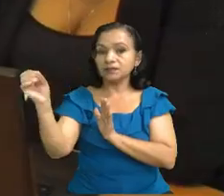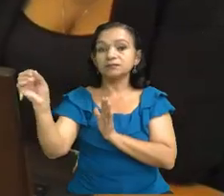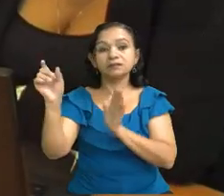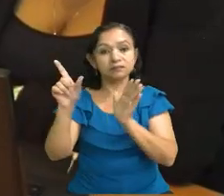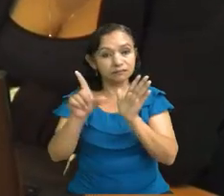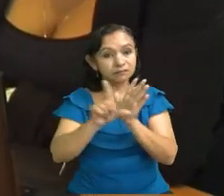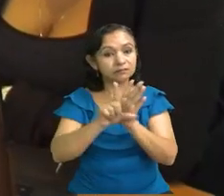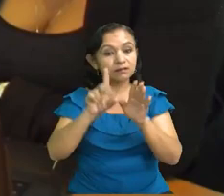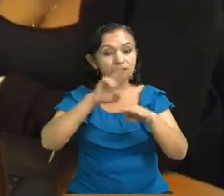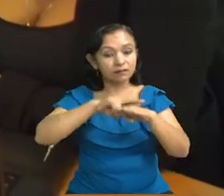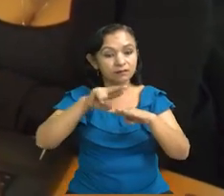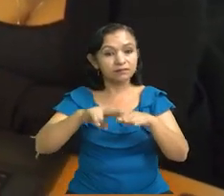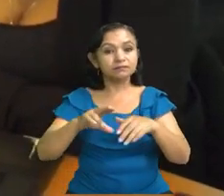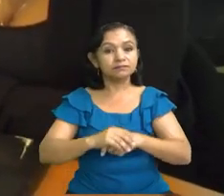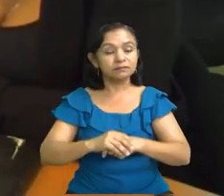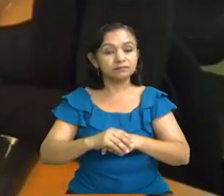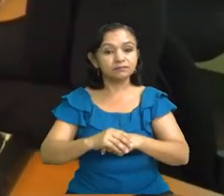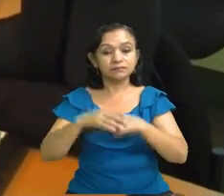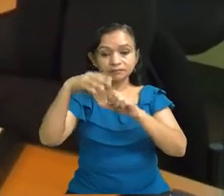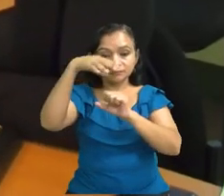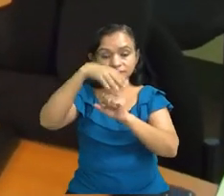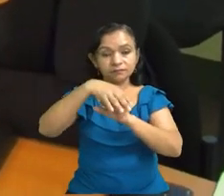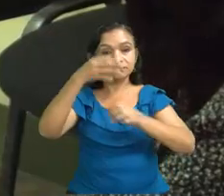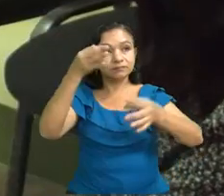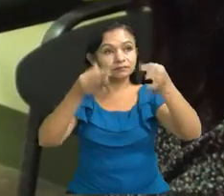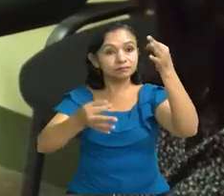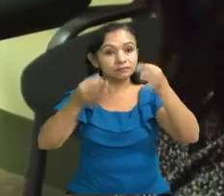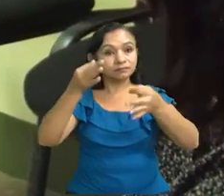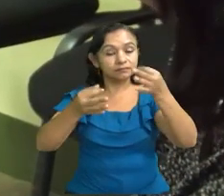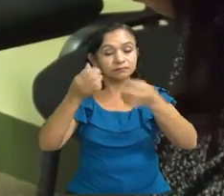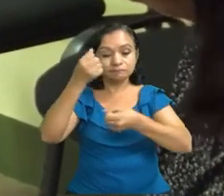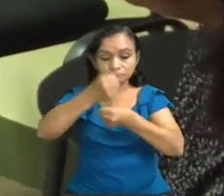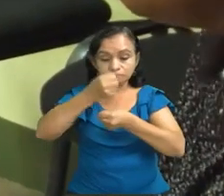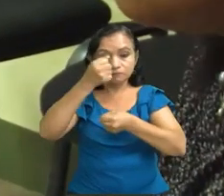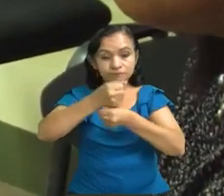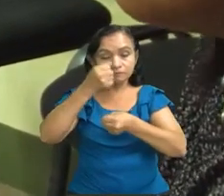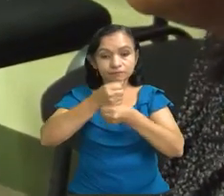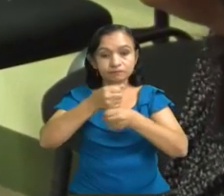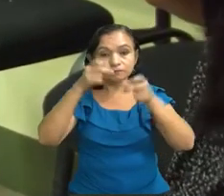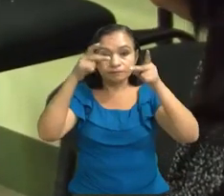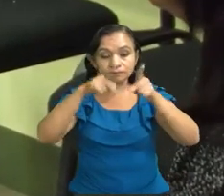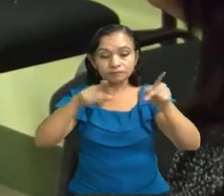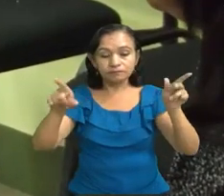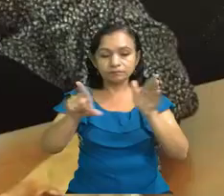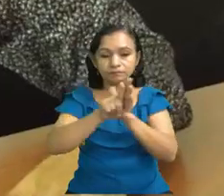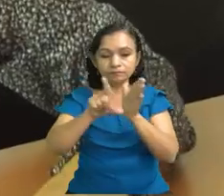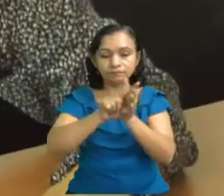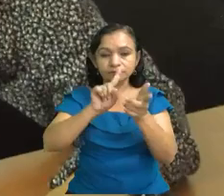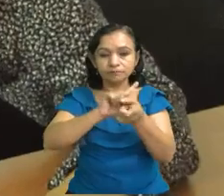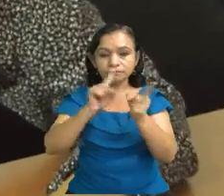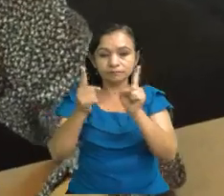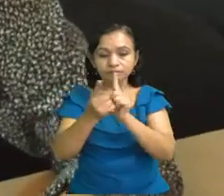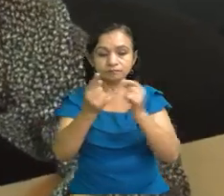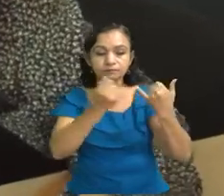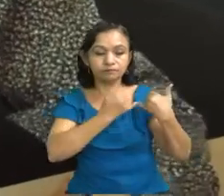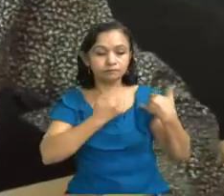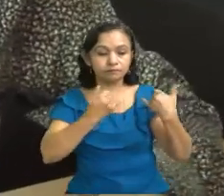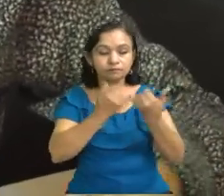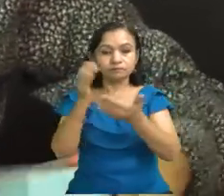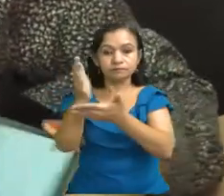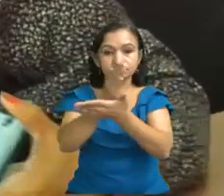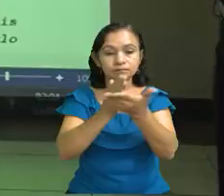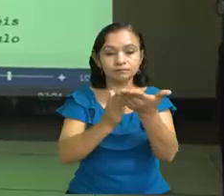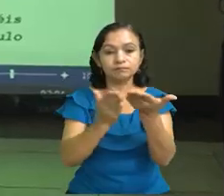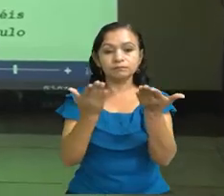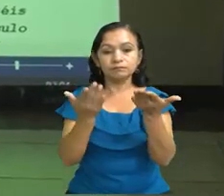digesto. Asimismo, la Comisión de Justicia estaría trabajando entre sus planes reformar leyes orgánicas de instituciones que tengan que